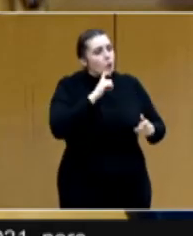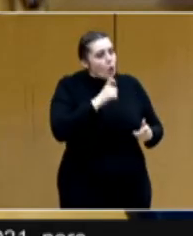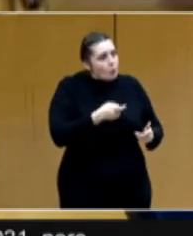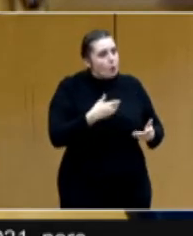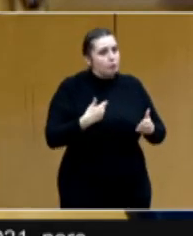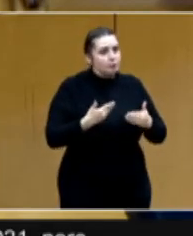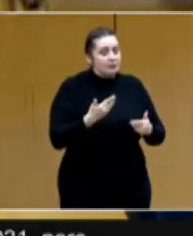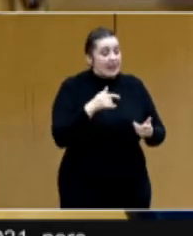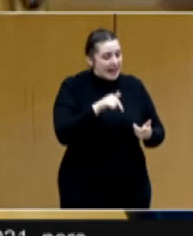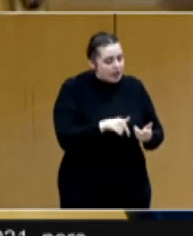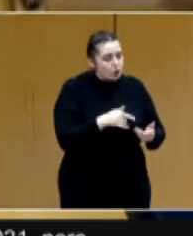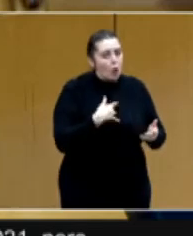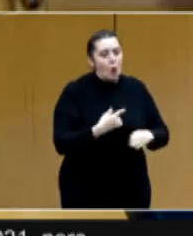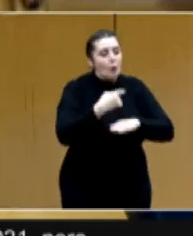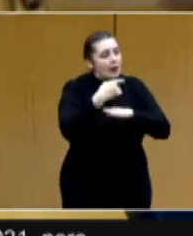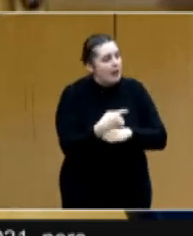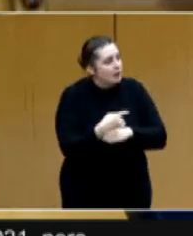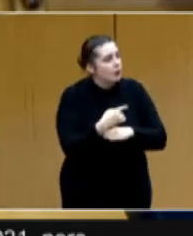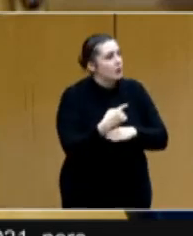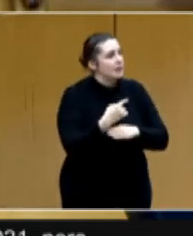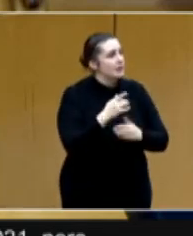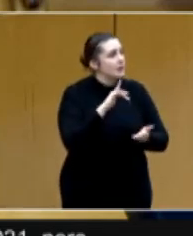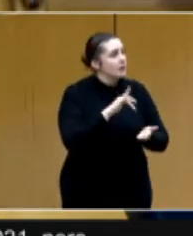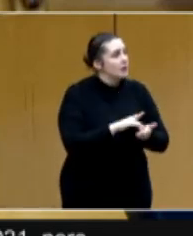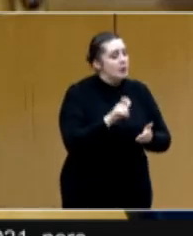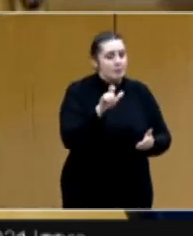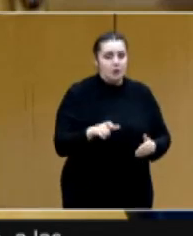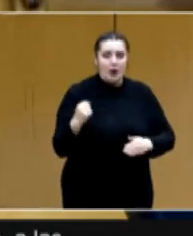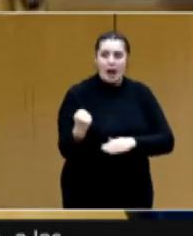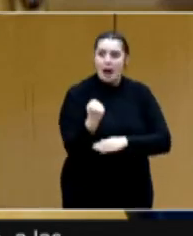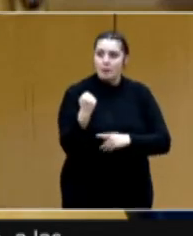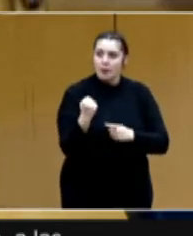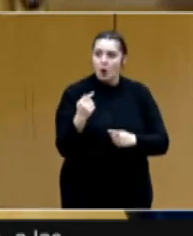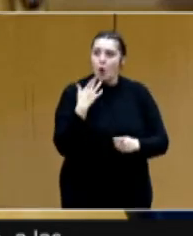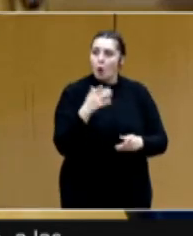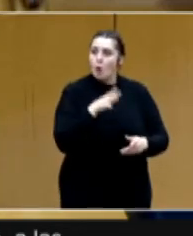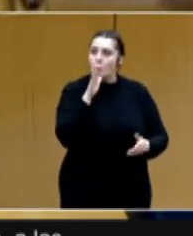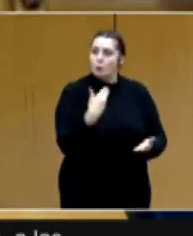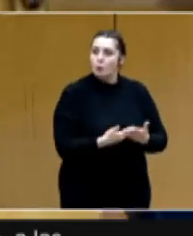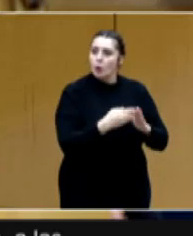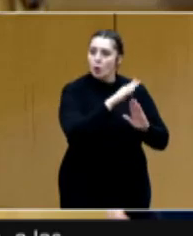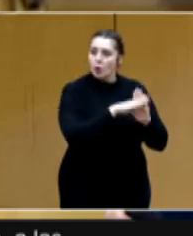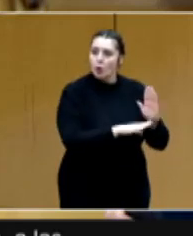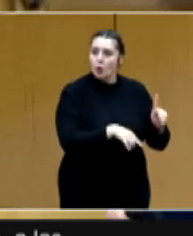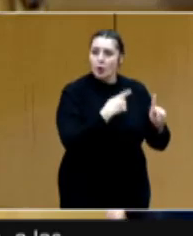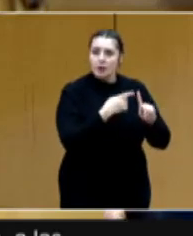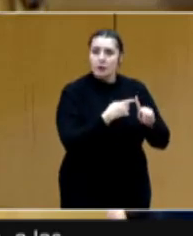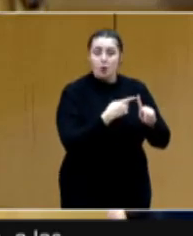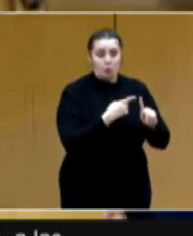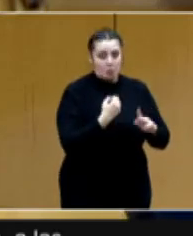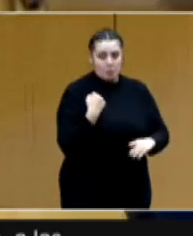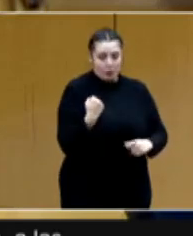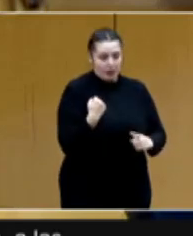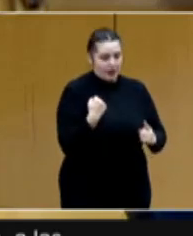Cuáles son las obligaciones en que incurre el apoderado y las causas y condiciones para la extinción de estos poderes pues se